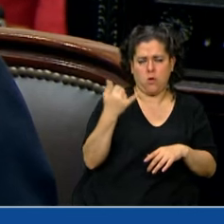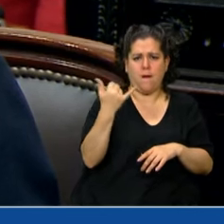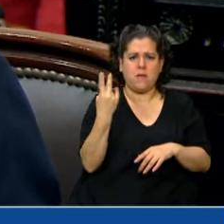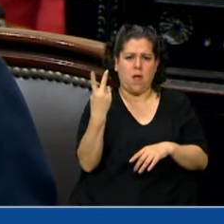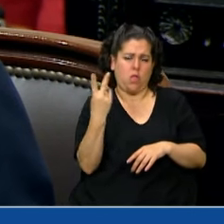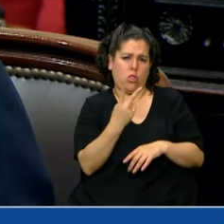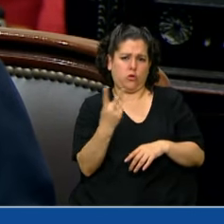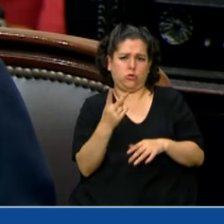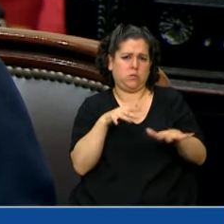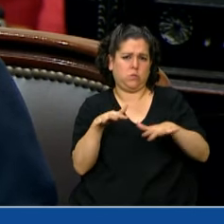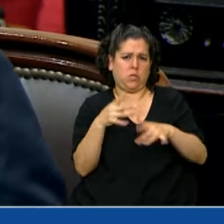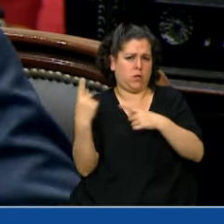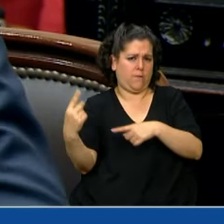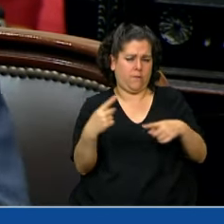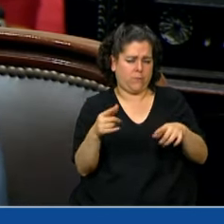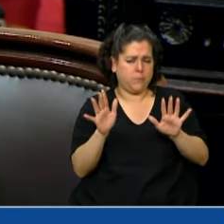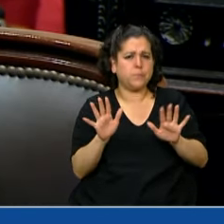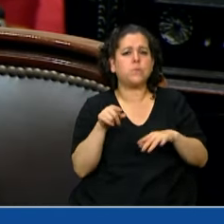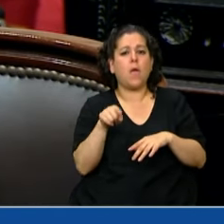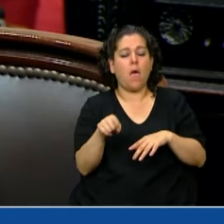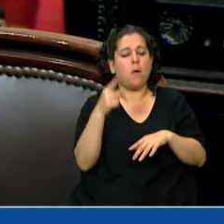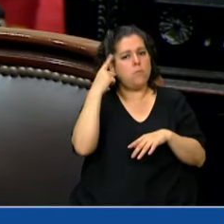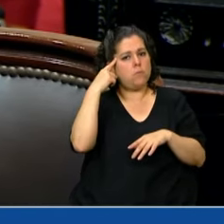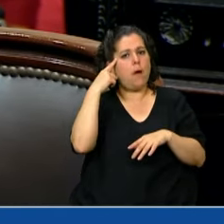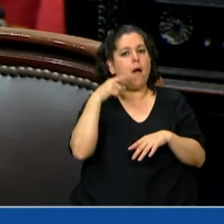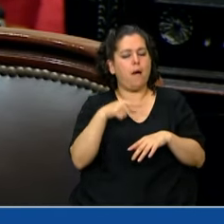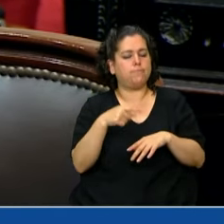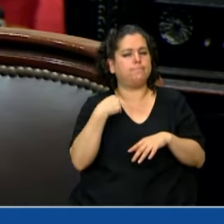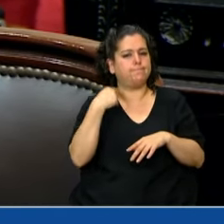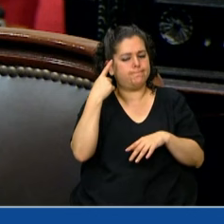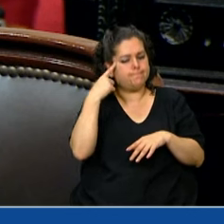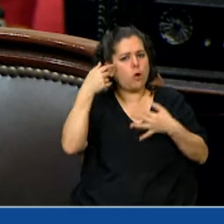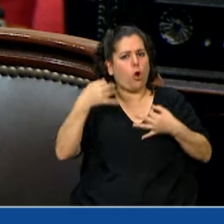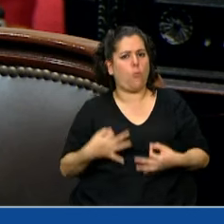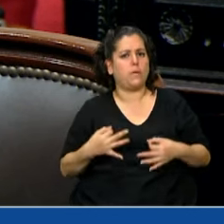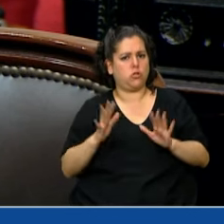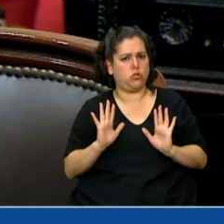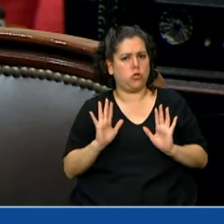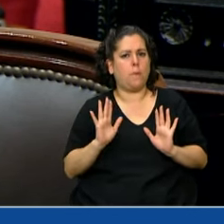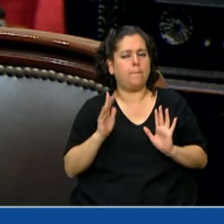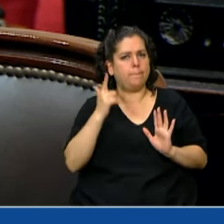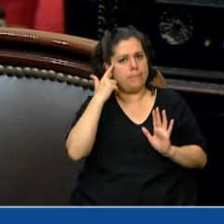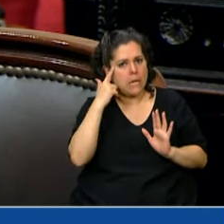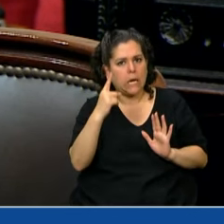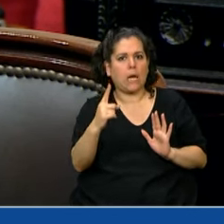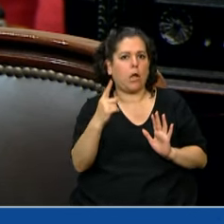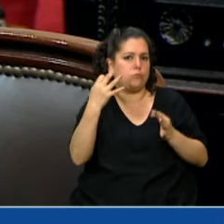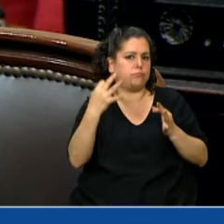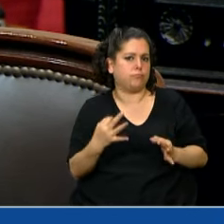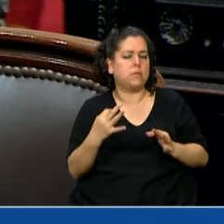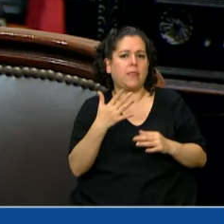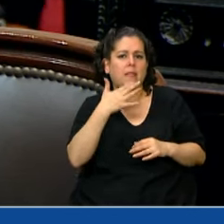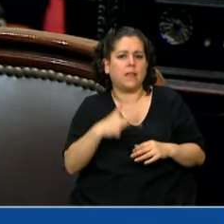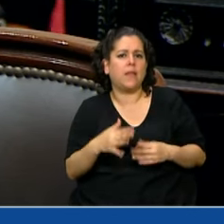y esto se hizo con la convicción creo que con la madurez de